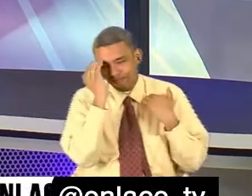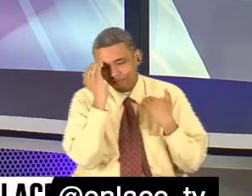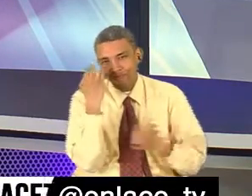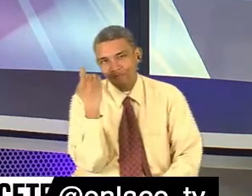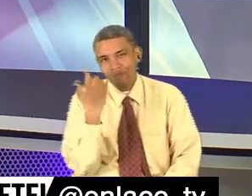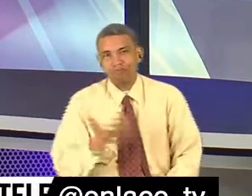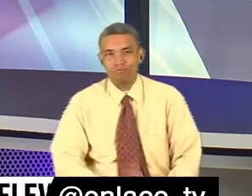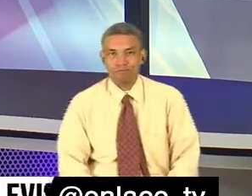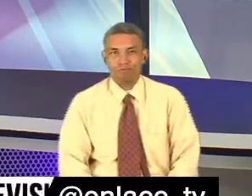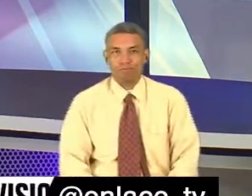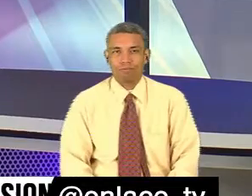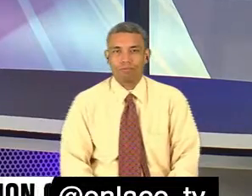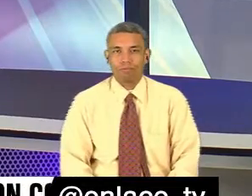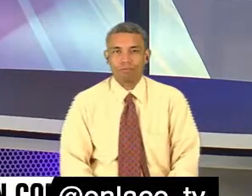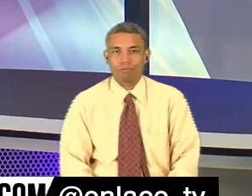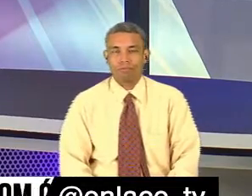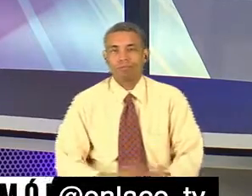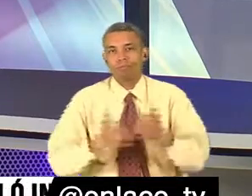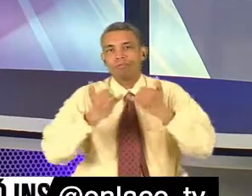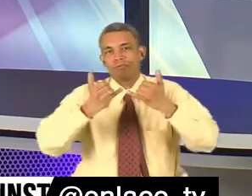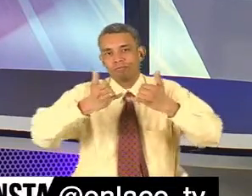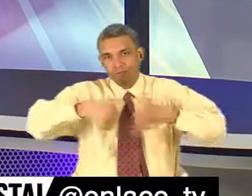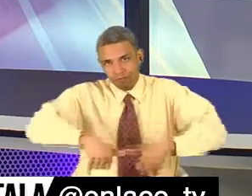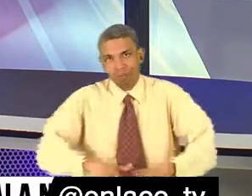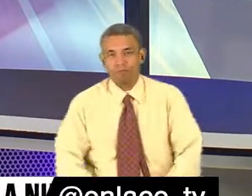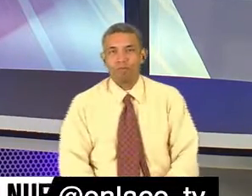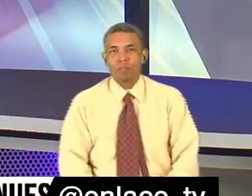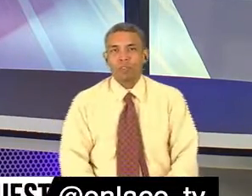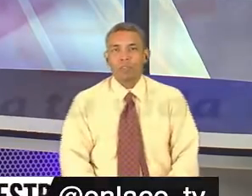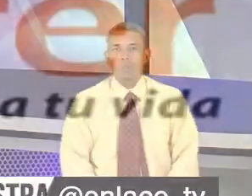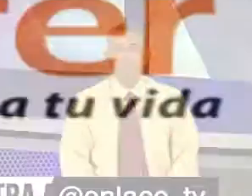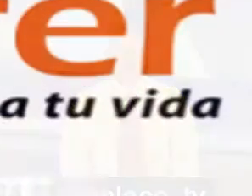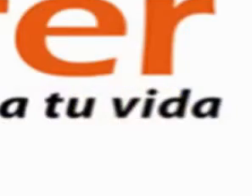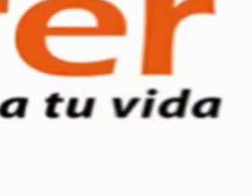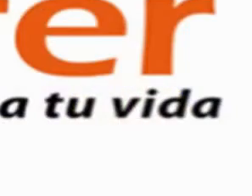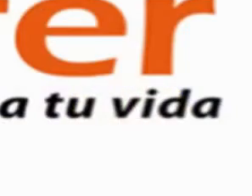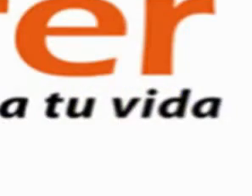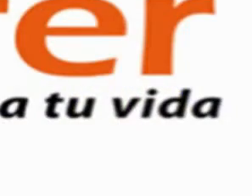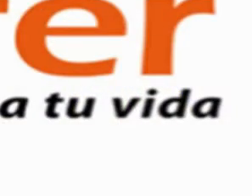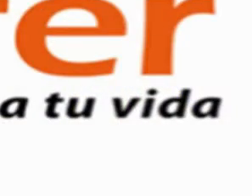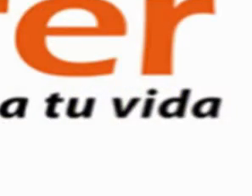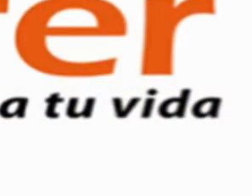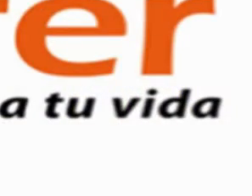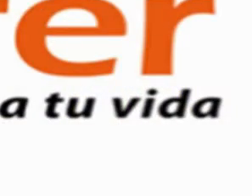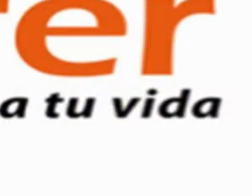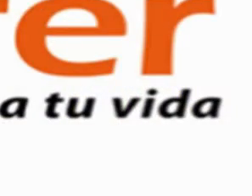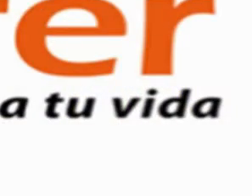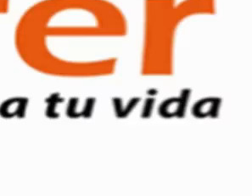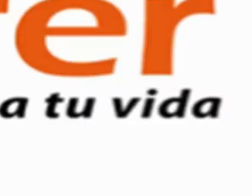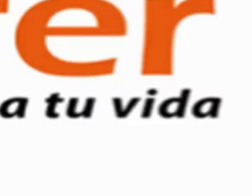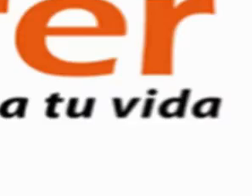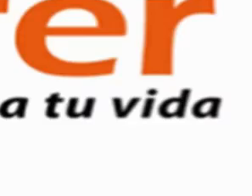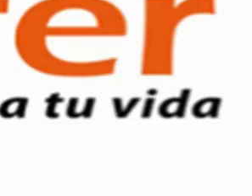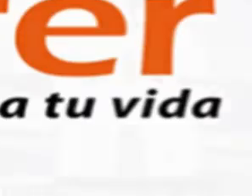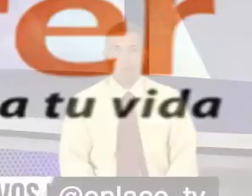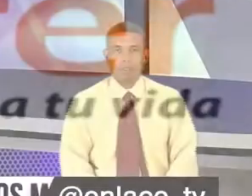ciudadana. Y llega el momento de despedirnos, pero antes de despedirnos, recuerde: Materiales Eléctricos Electrofer, ilumina tu vida.